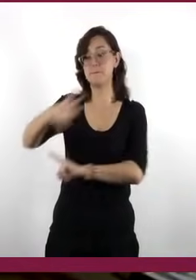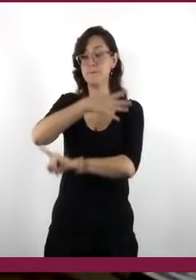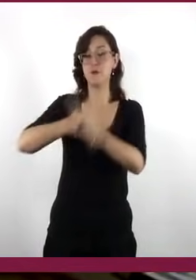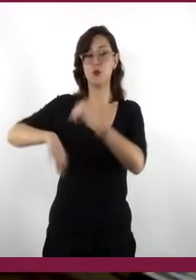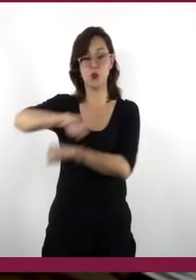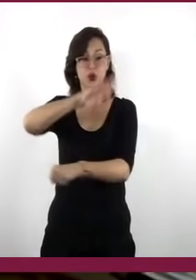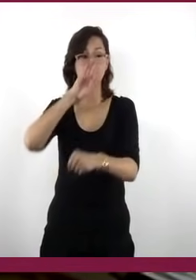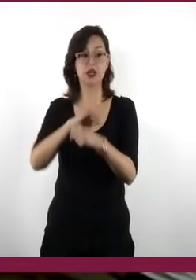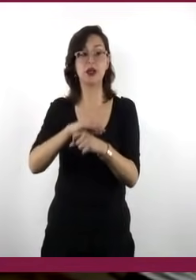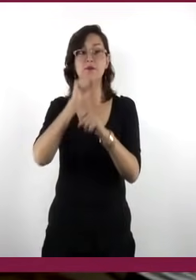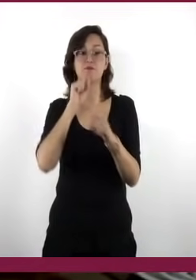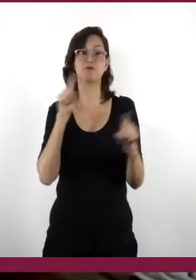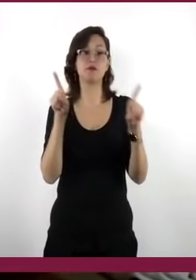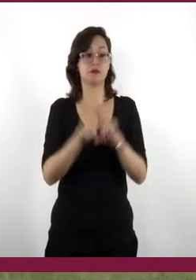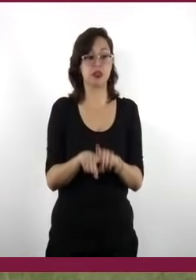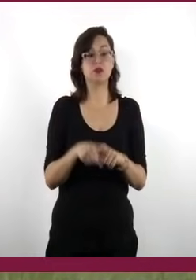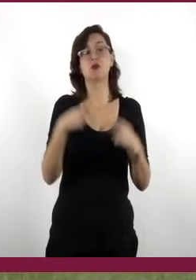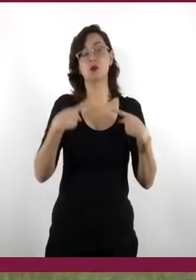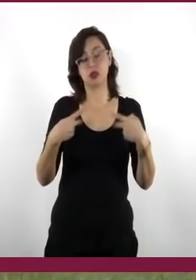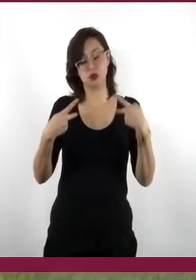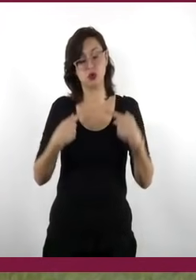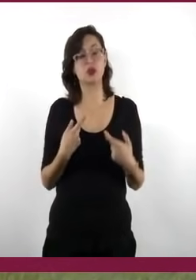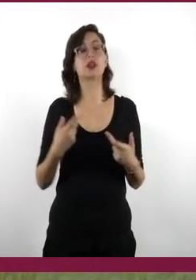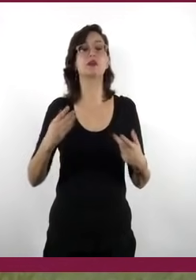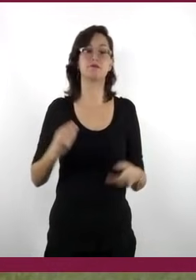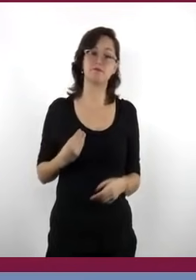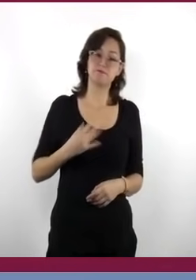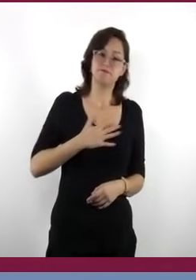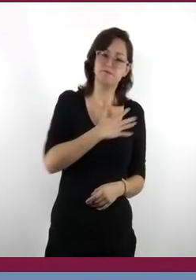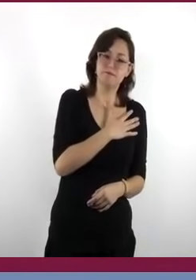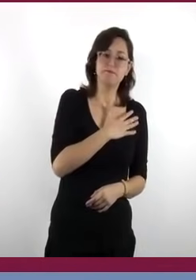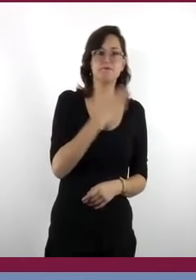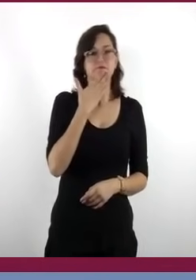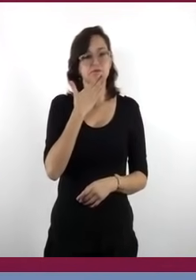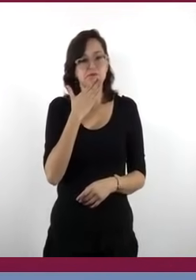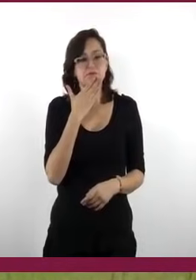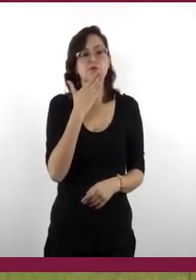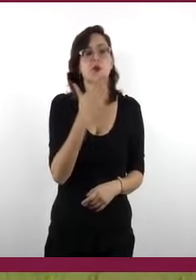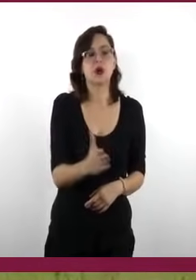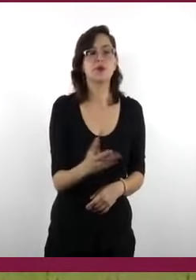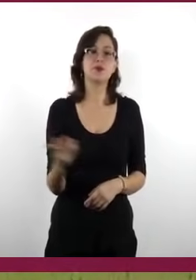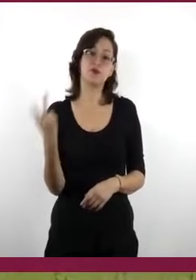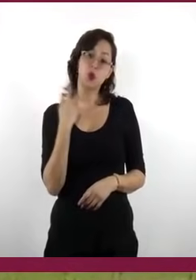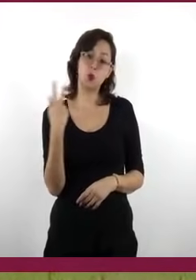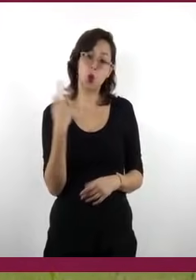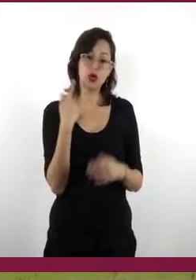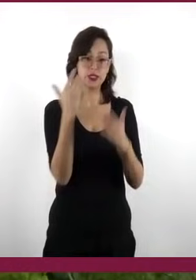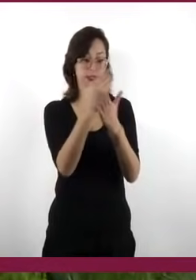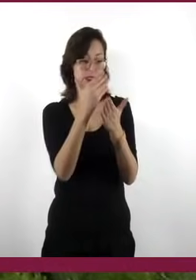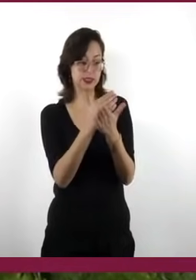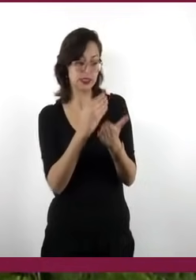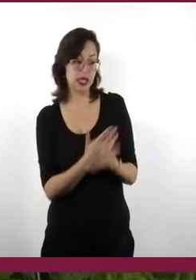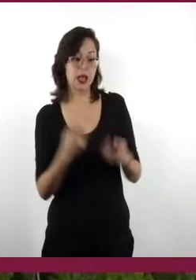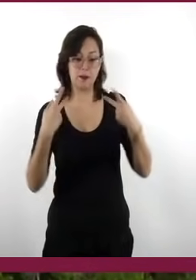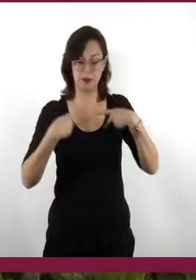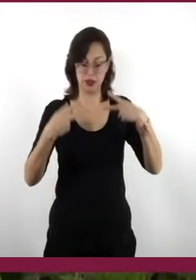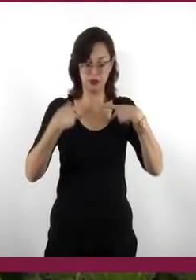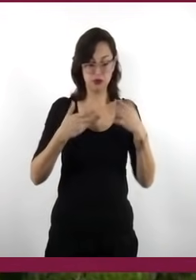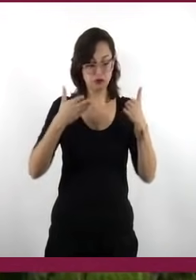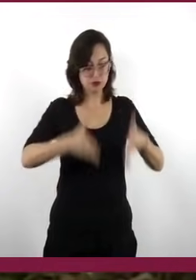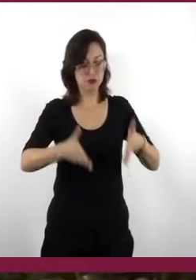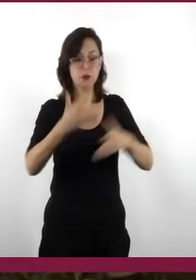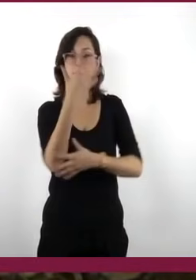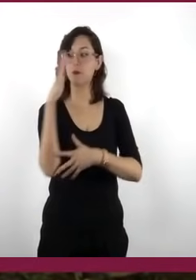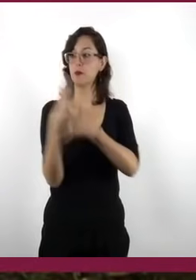el derecho de los pueblos a vivir con bienestar, llevar a cabo políticas públicas que fomenten esquemas de aprovechamiento